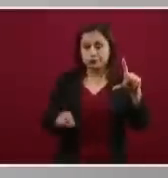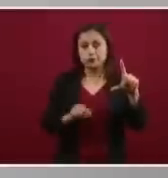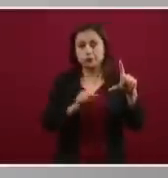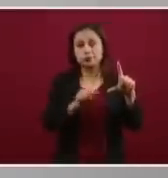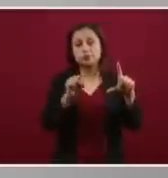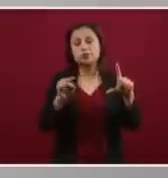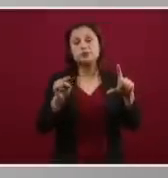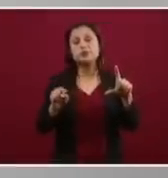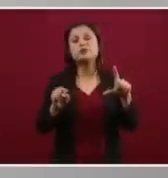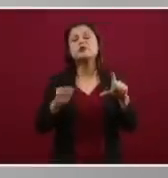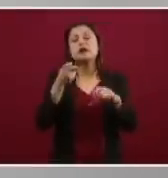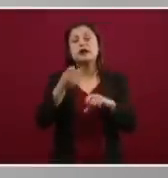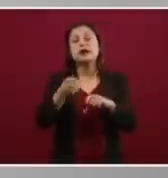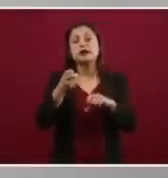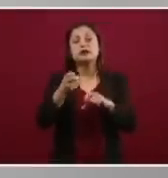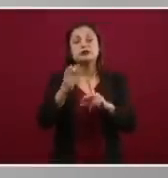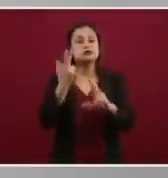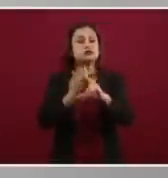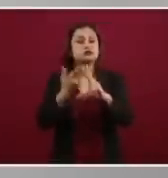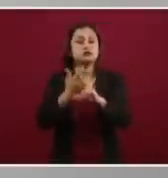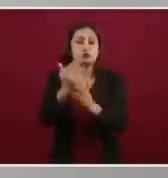son muy pocos los homicidios,